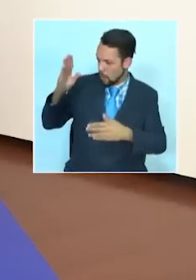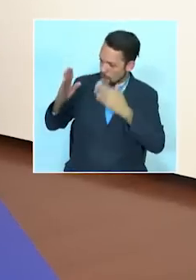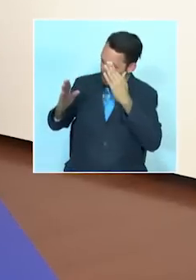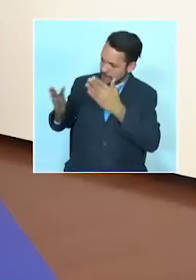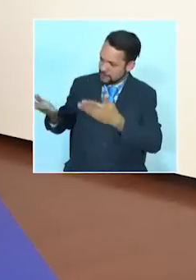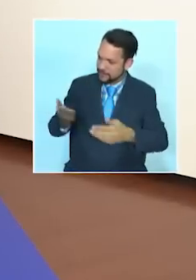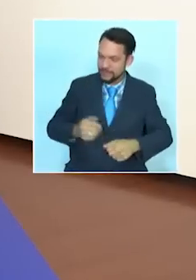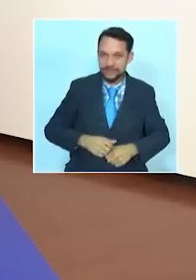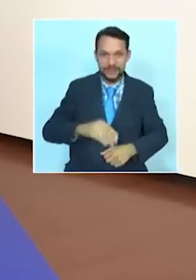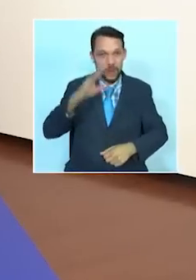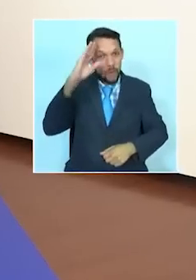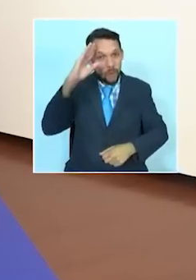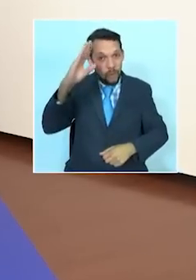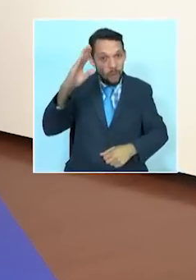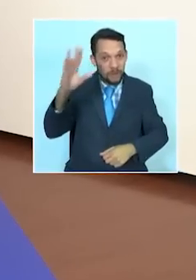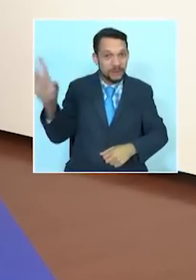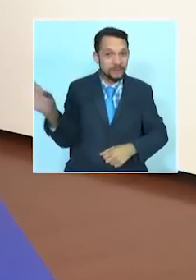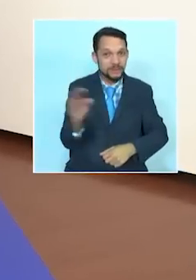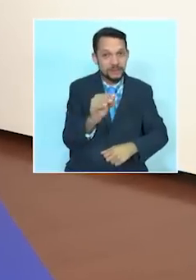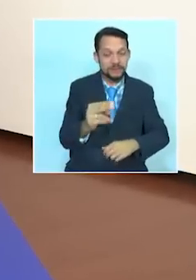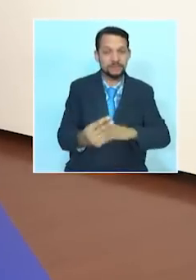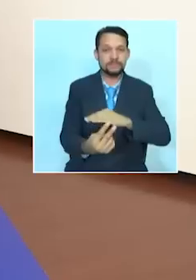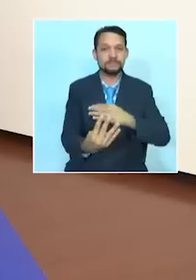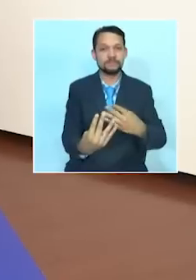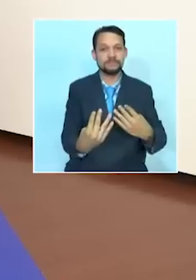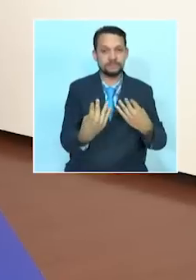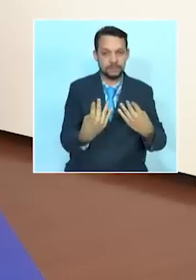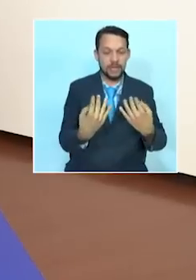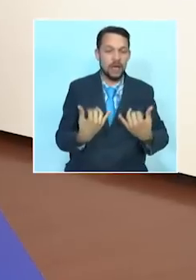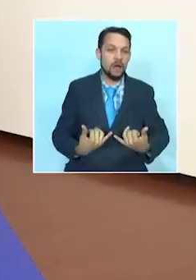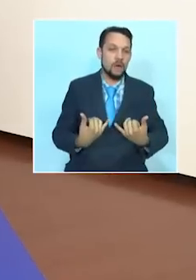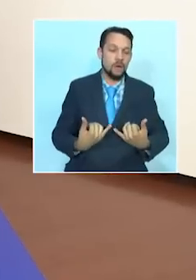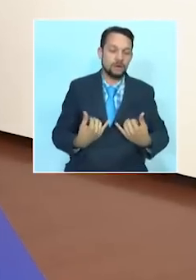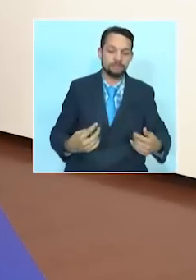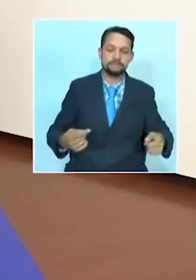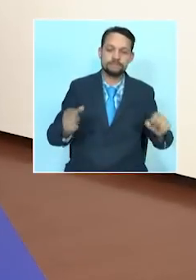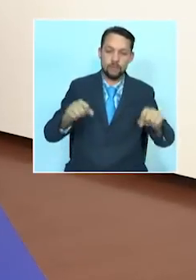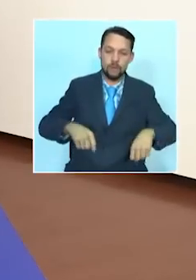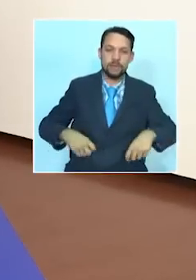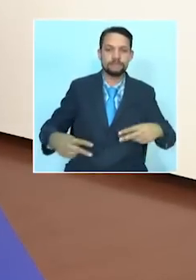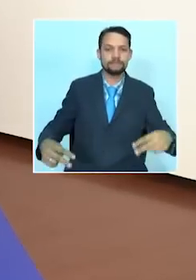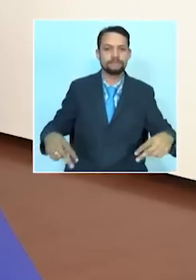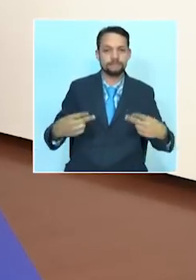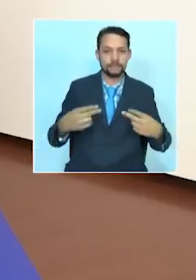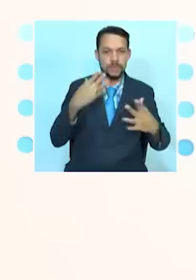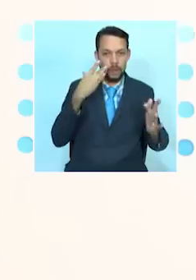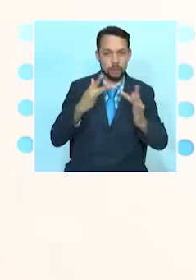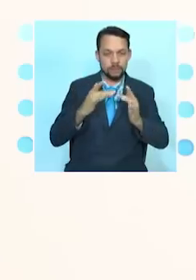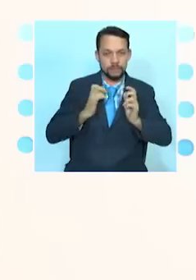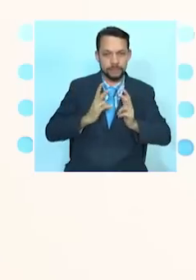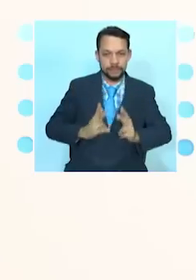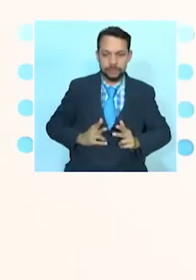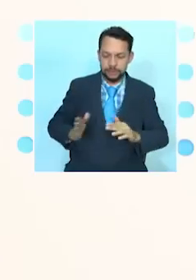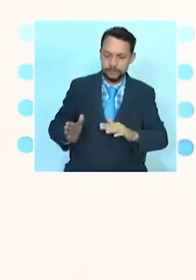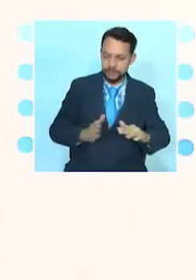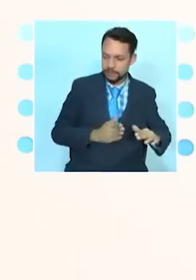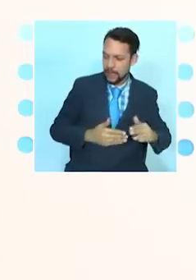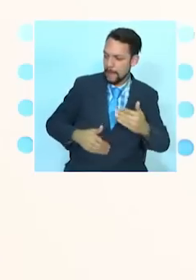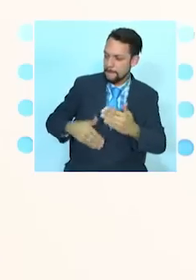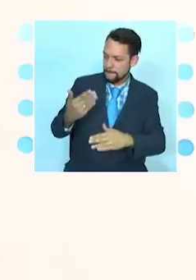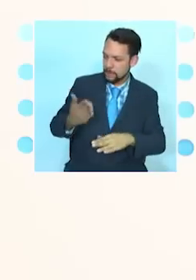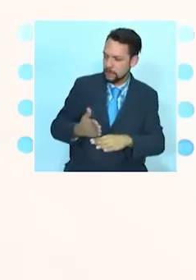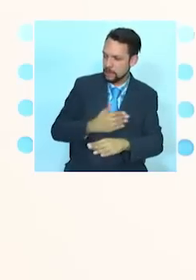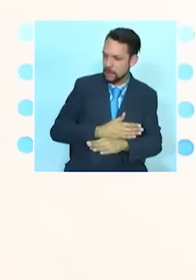buenas tardes Iván y muy buenas tardes a todas las personas que nos acompañan en este momento antes de iniciar con algún tema